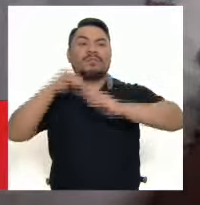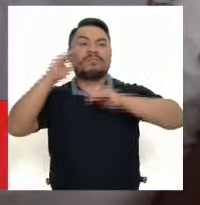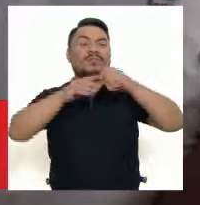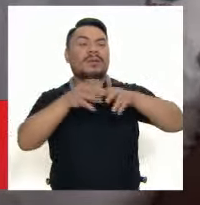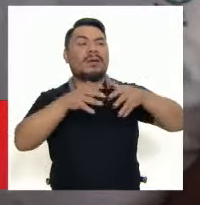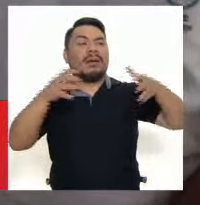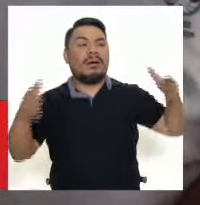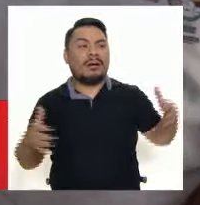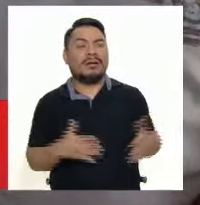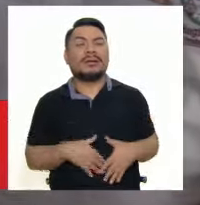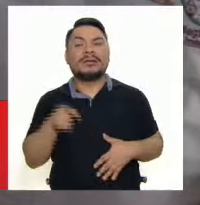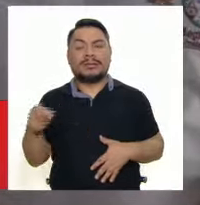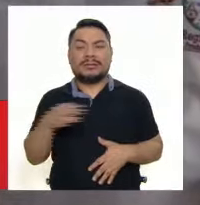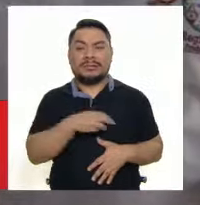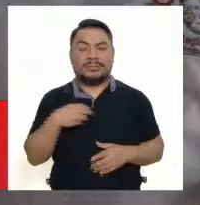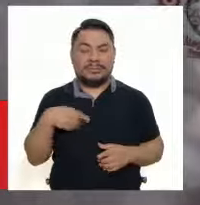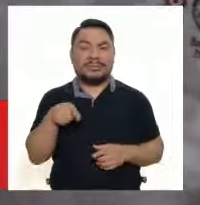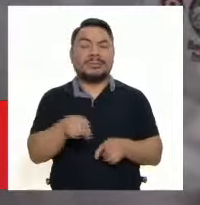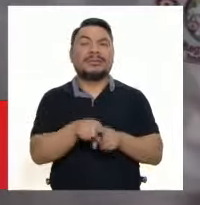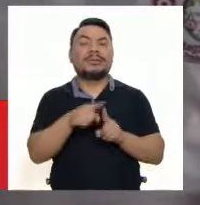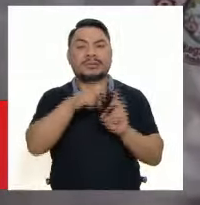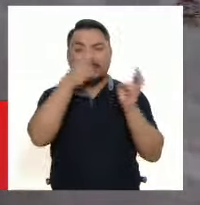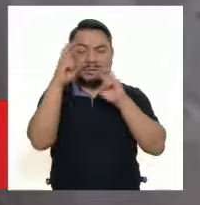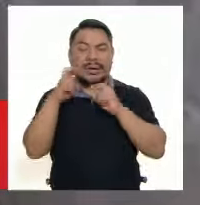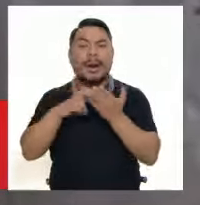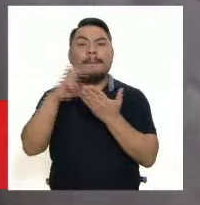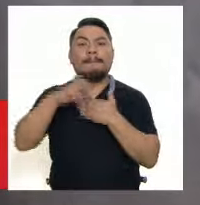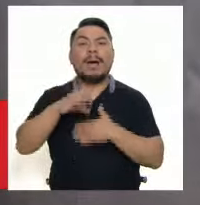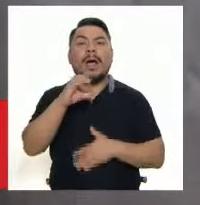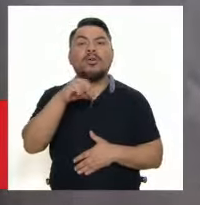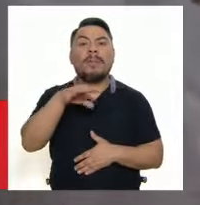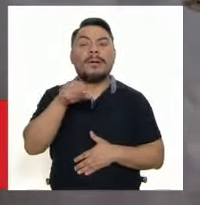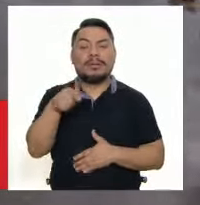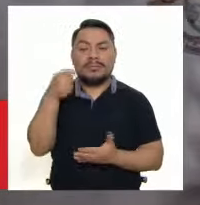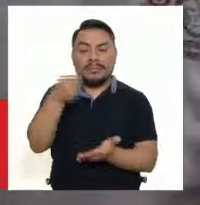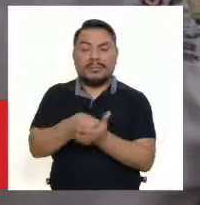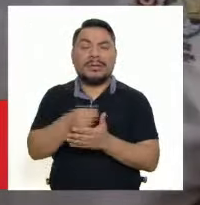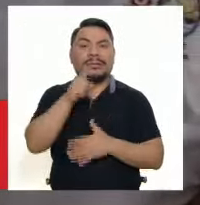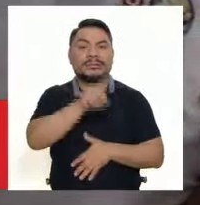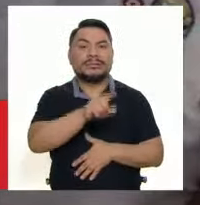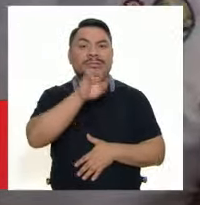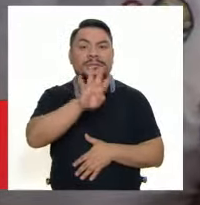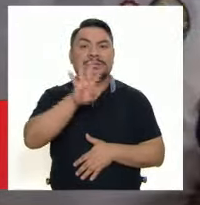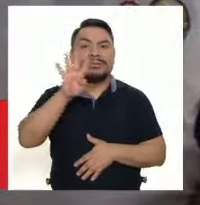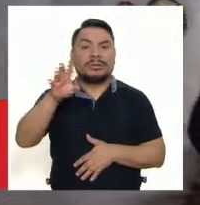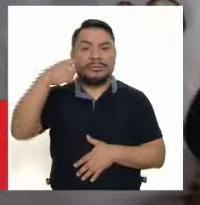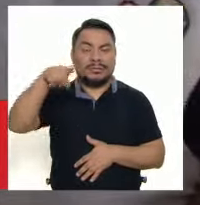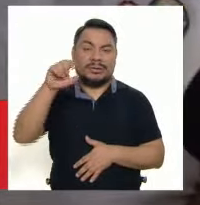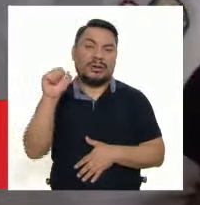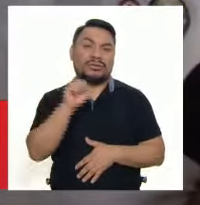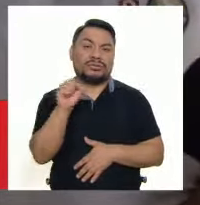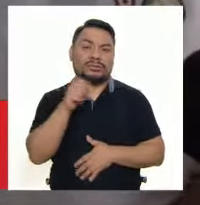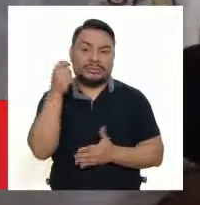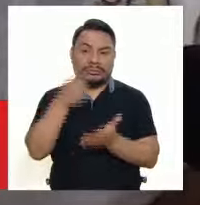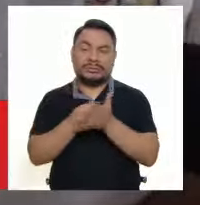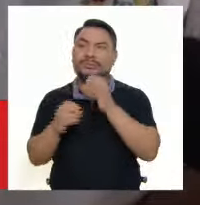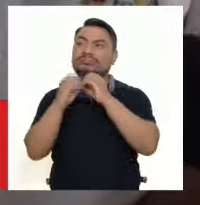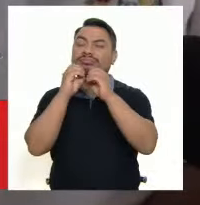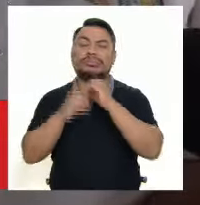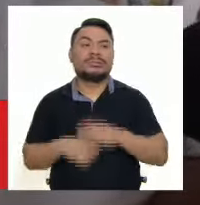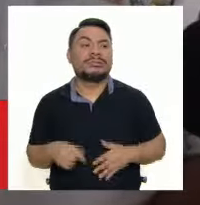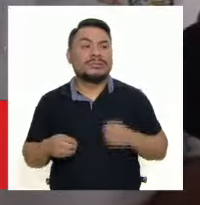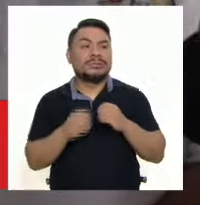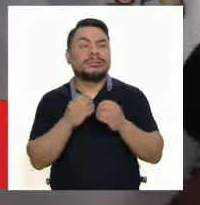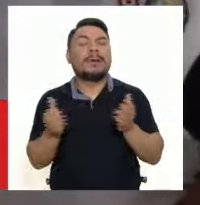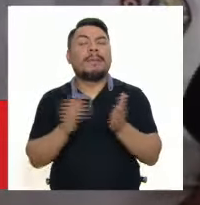realizado por MINSETUR a través del Plan Copesco y ha significado una inversión de 144 millones de soles. Es la